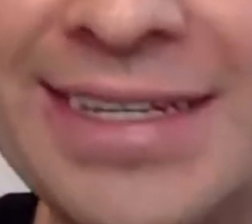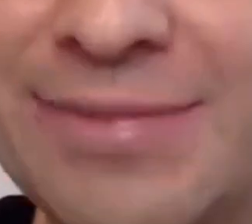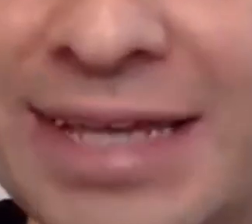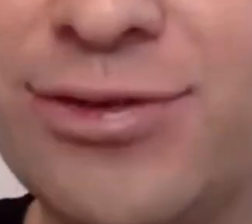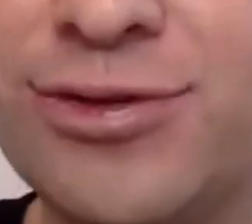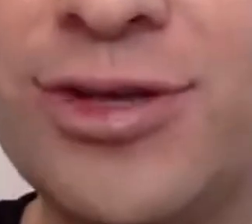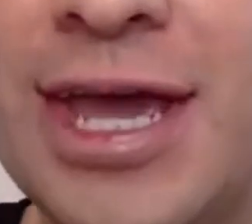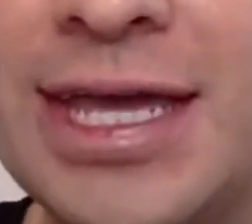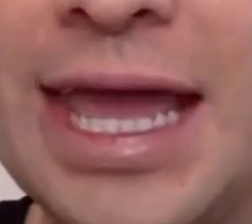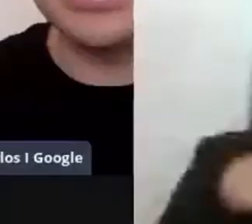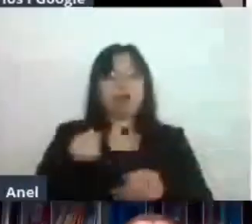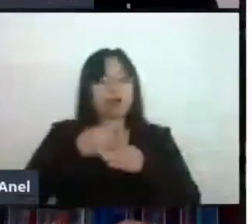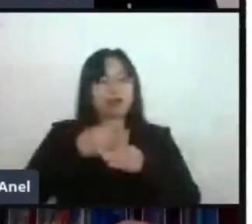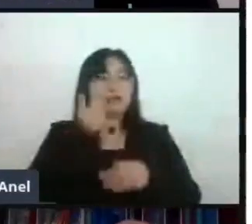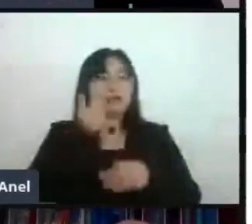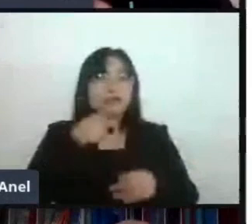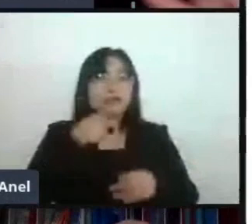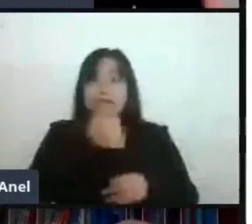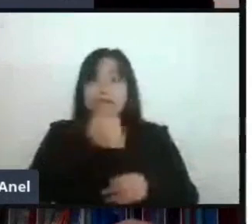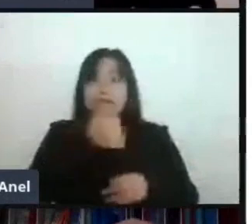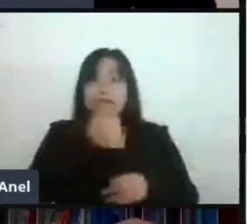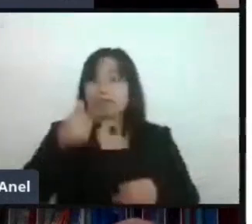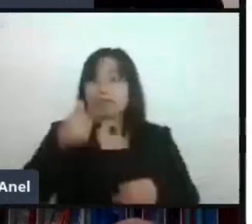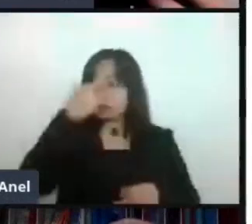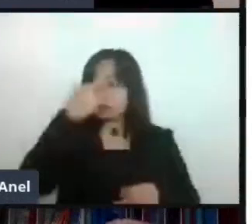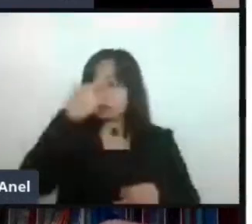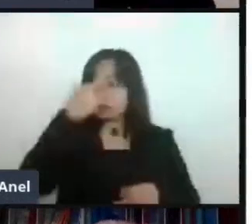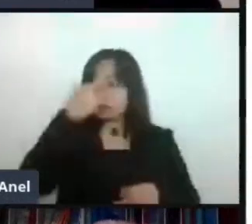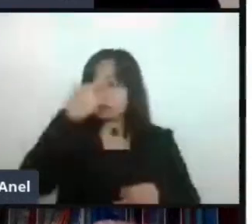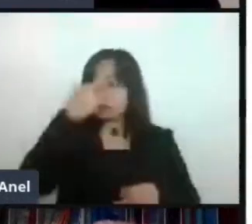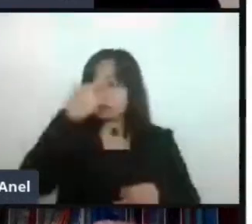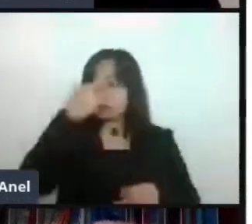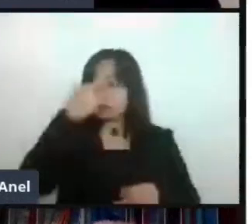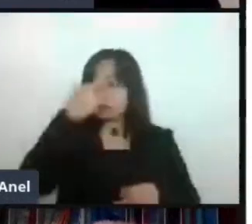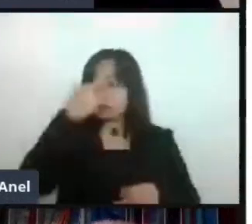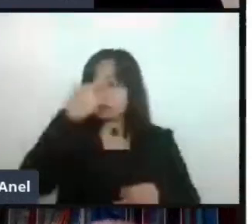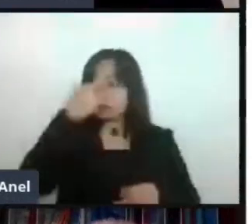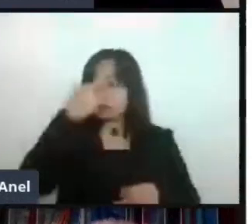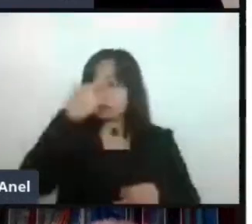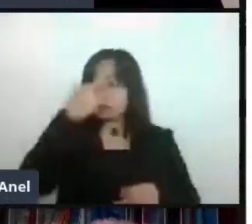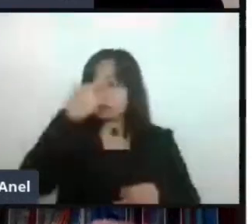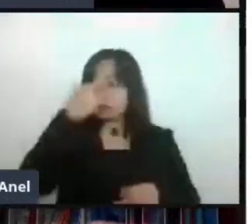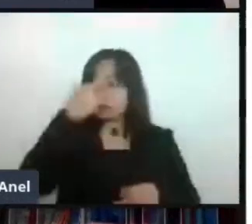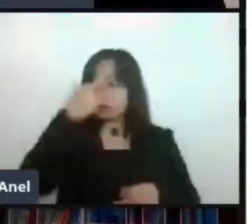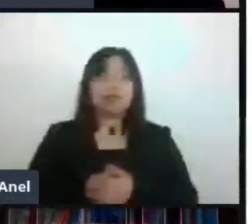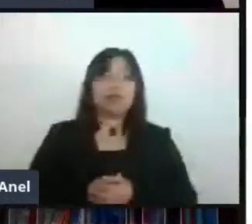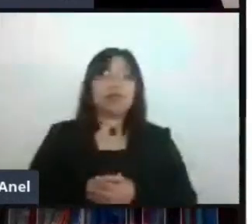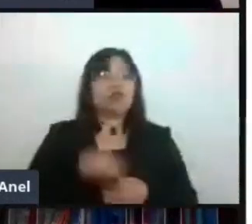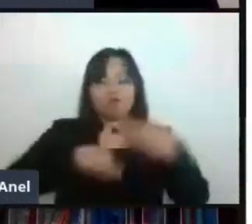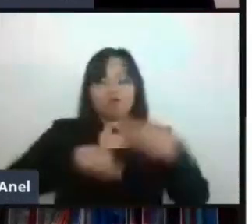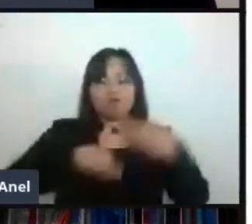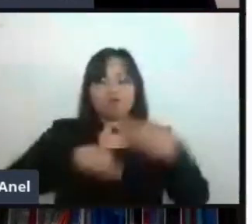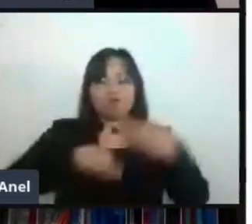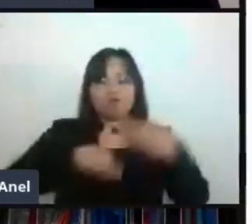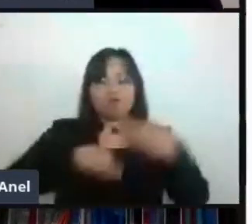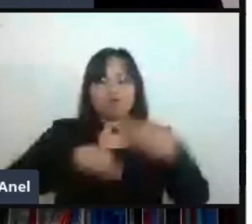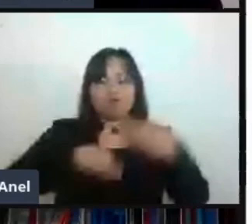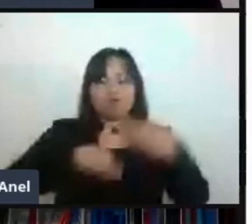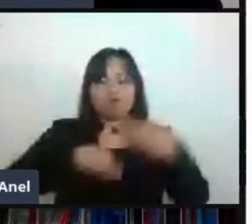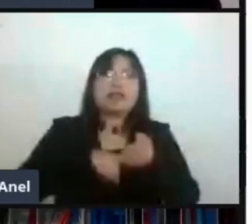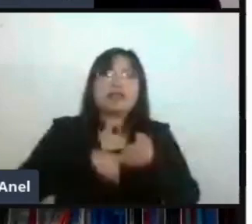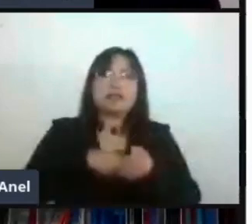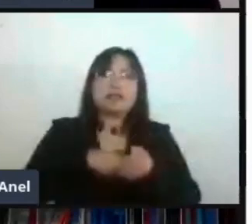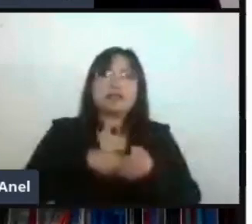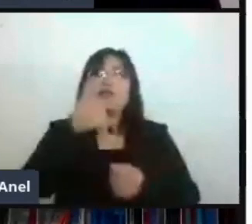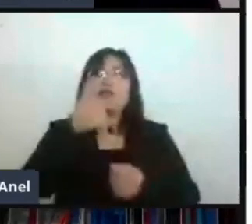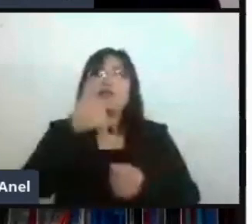recordarles, maestras, maestros, que todas las sesiones, todos los webinars los vamos a tener en el sitio